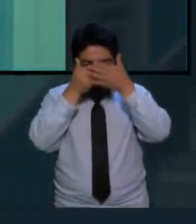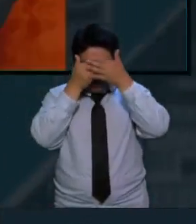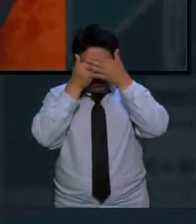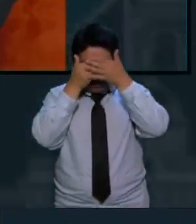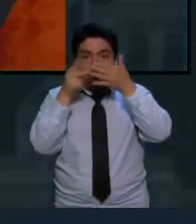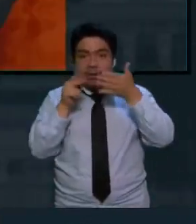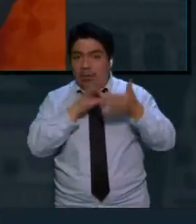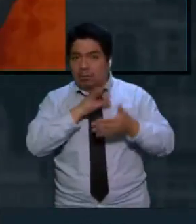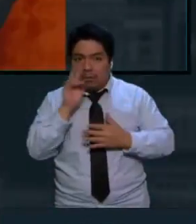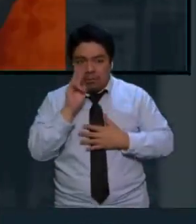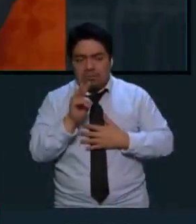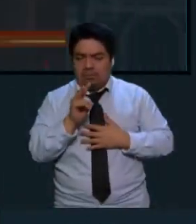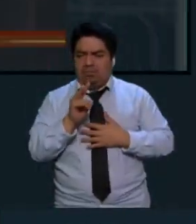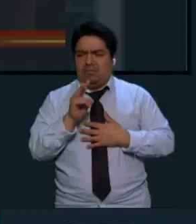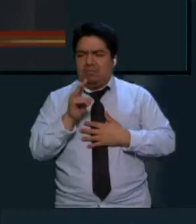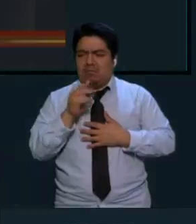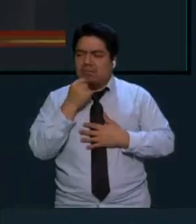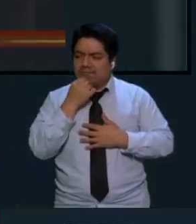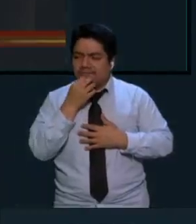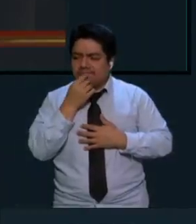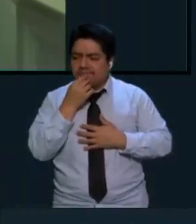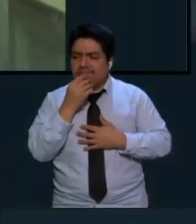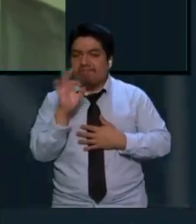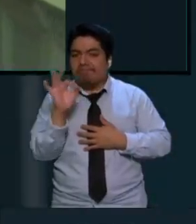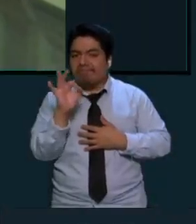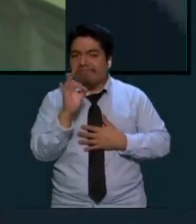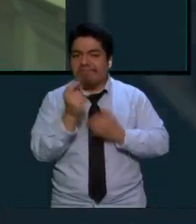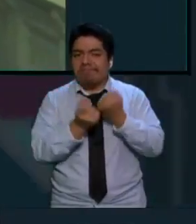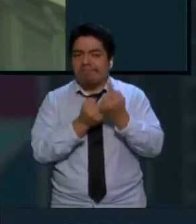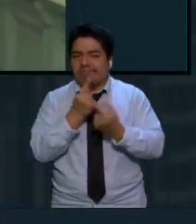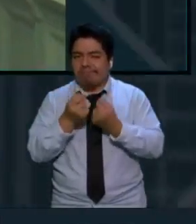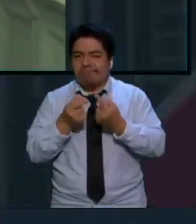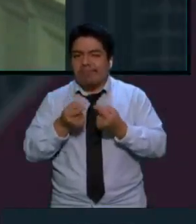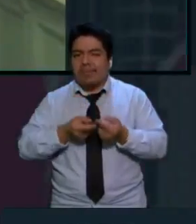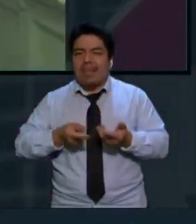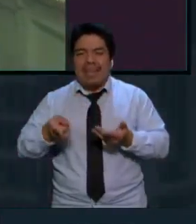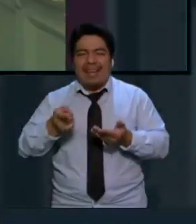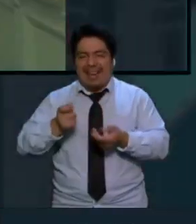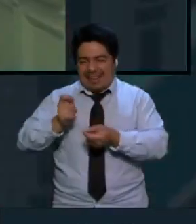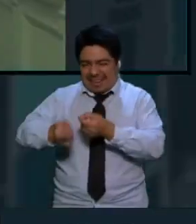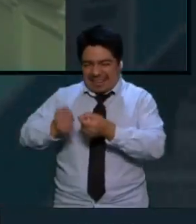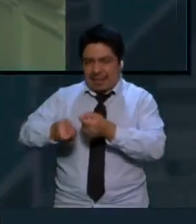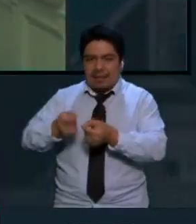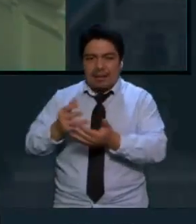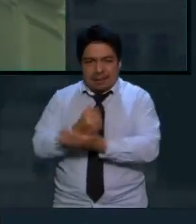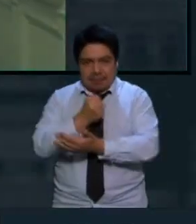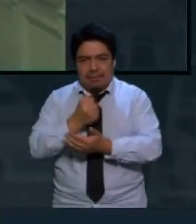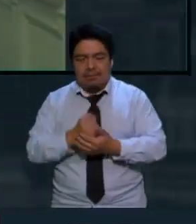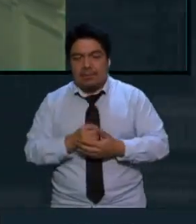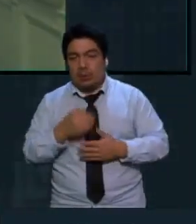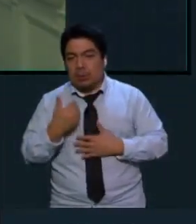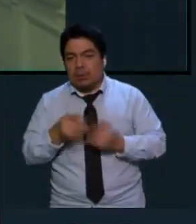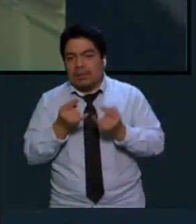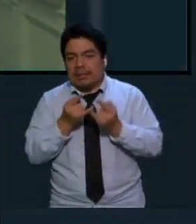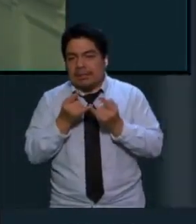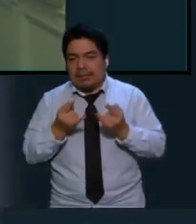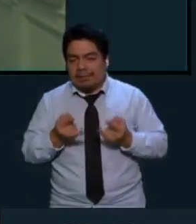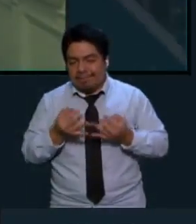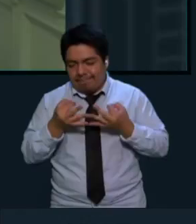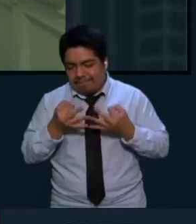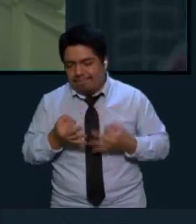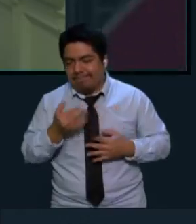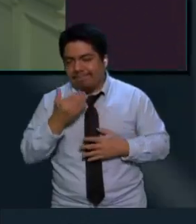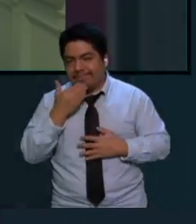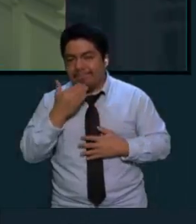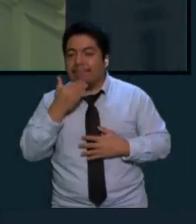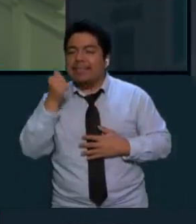y descubre que eso puede servirle para ganar en el blackjack, ¿no? Es una historia increíble, increíble. Casi